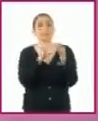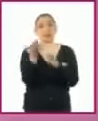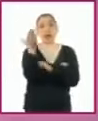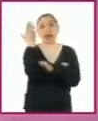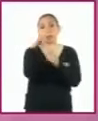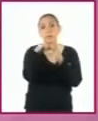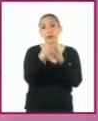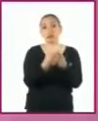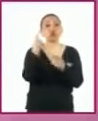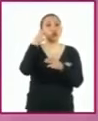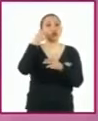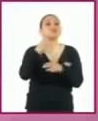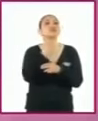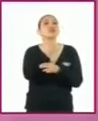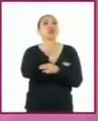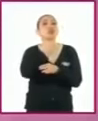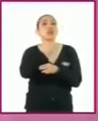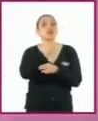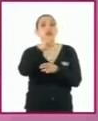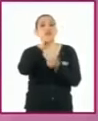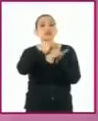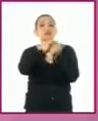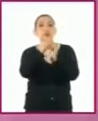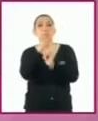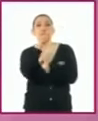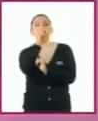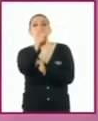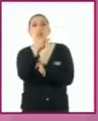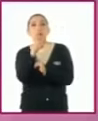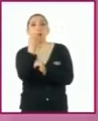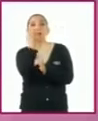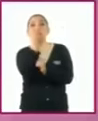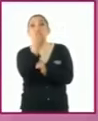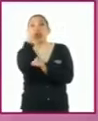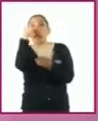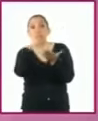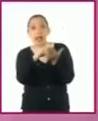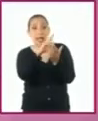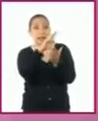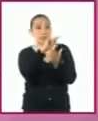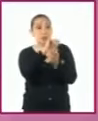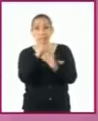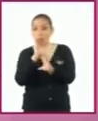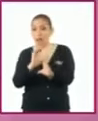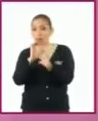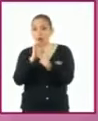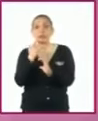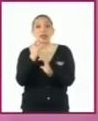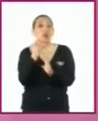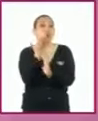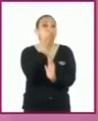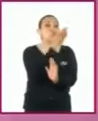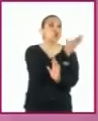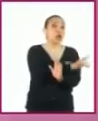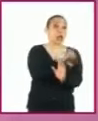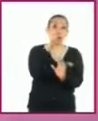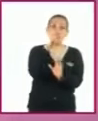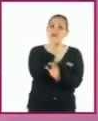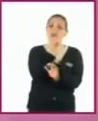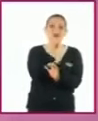principio hizo sonidos guturales, que luego evolucionaron a palabras, por lo que se cree que el ritmo y el canto se inventaron antes del lenguaje formal